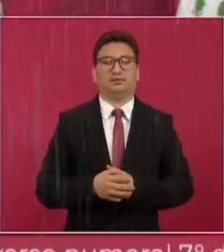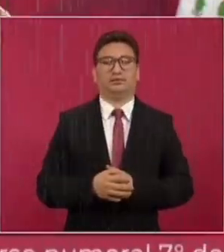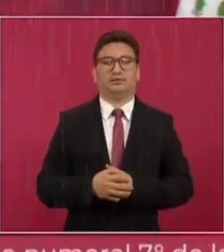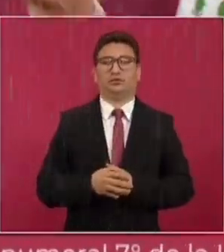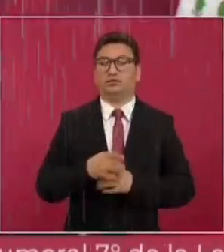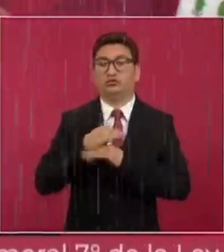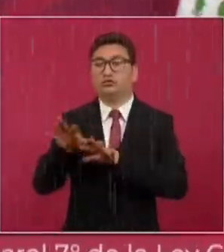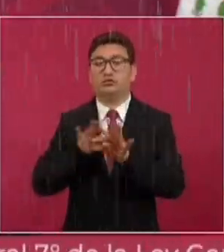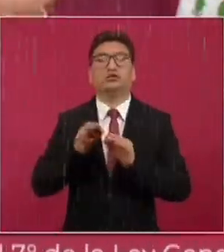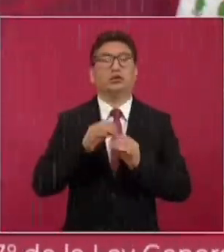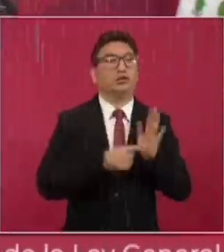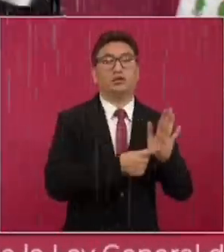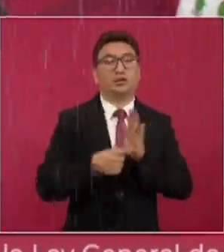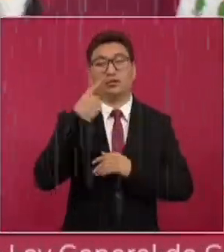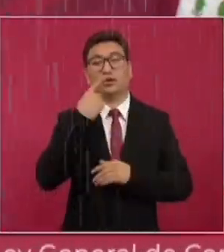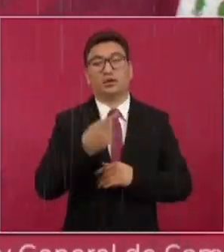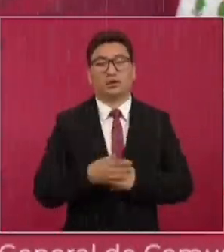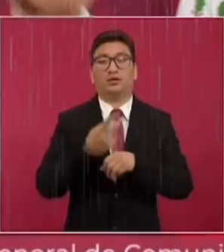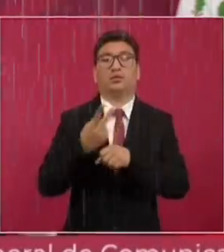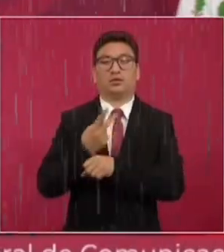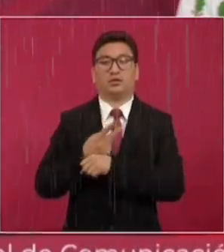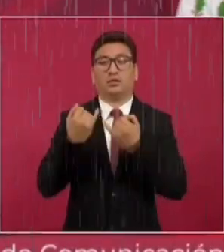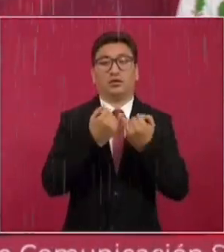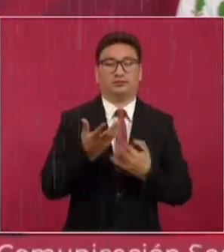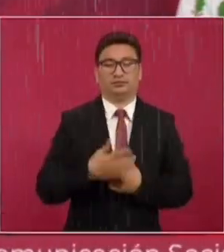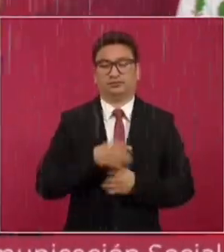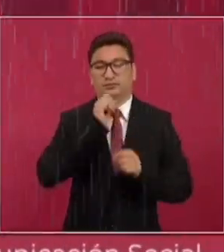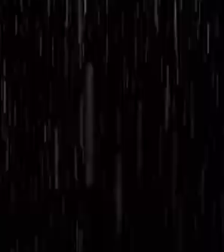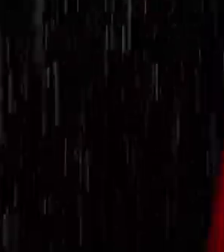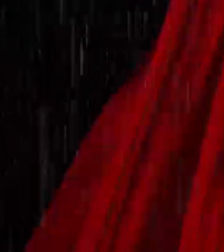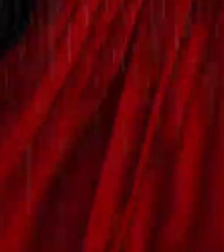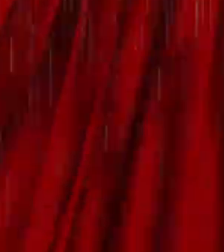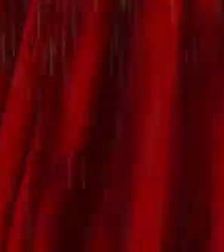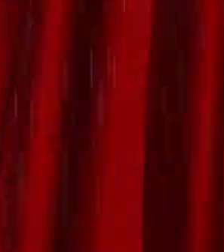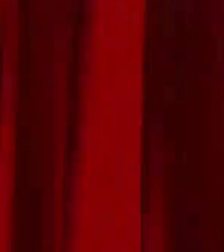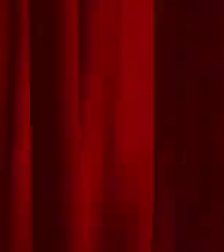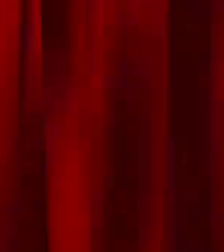que la gente diga, no, ¿cuál ideales, cuál principios? Es lo mismo, son iguales.